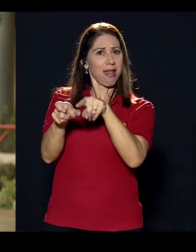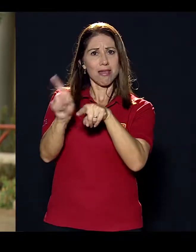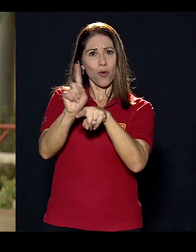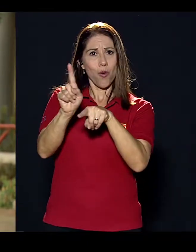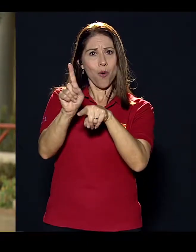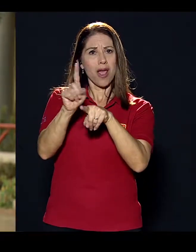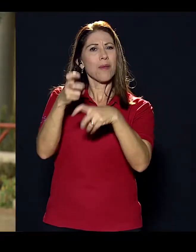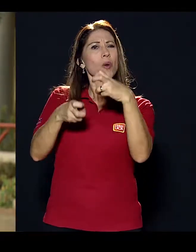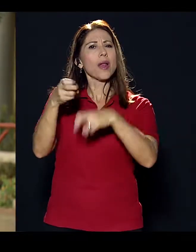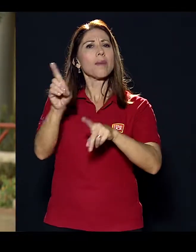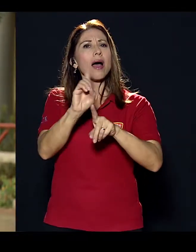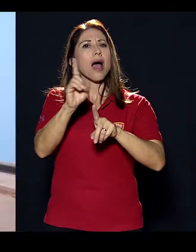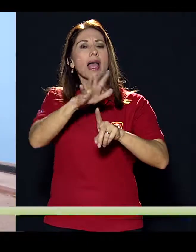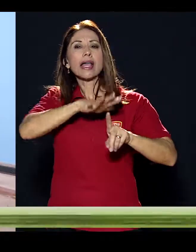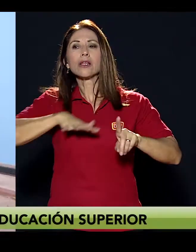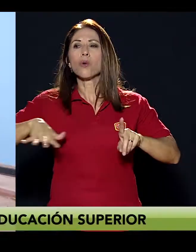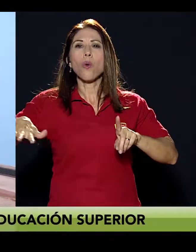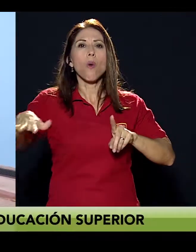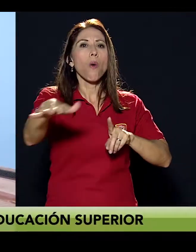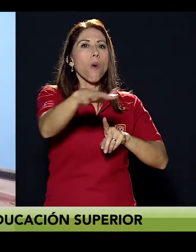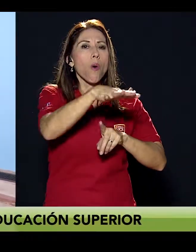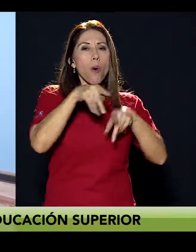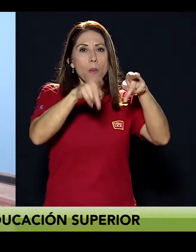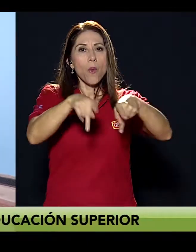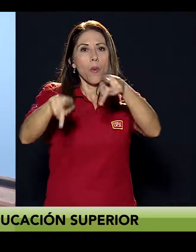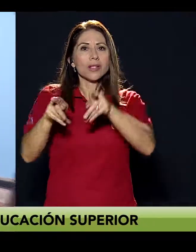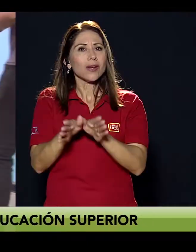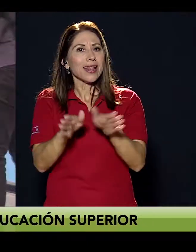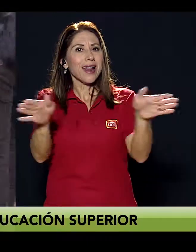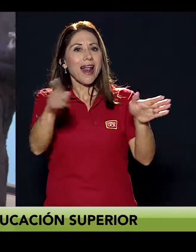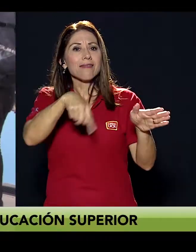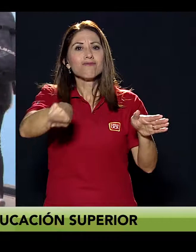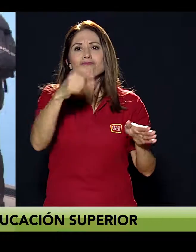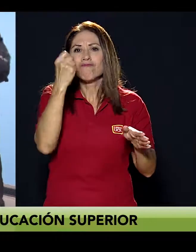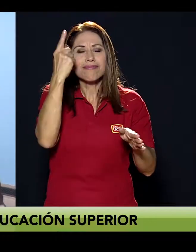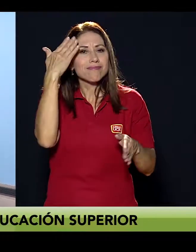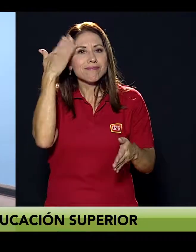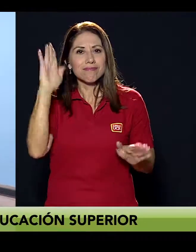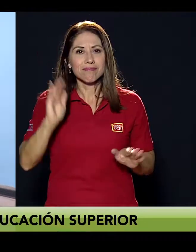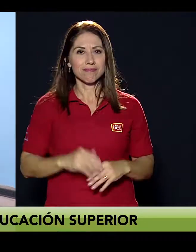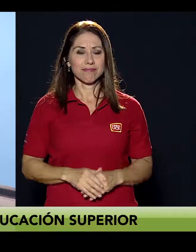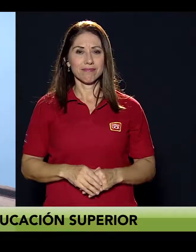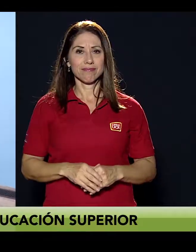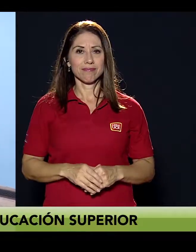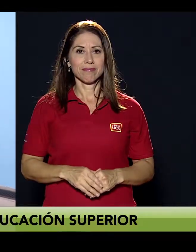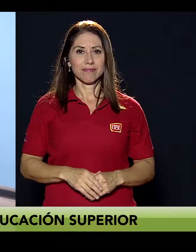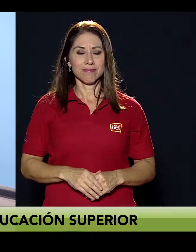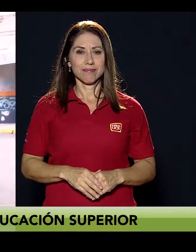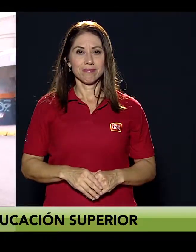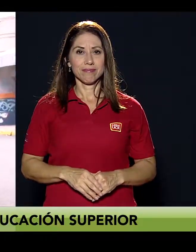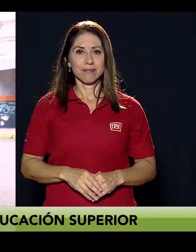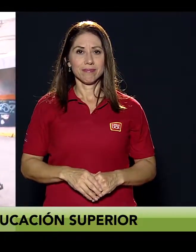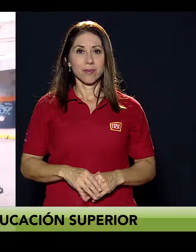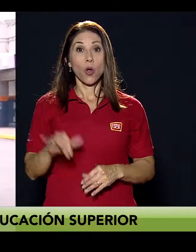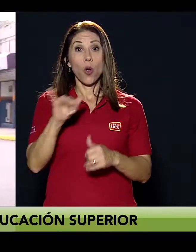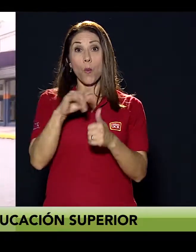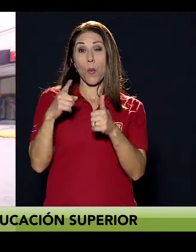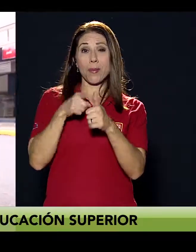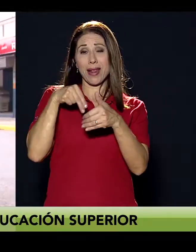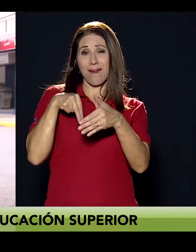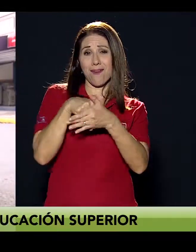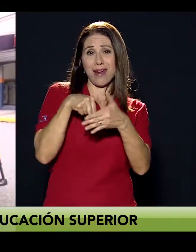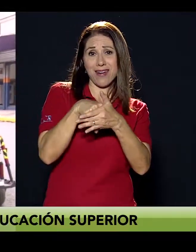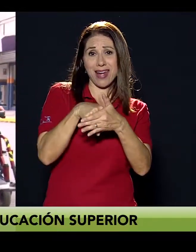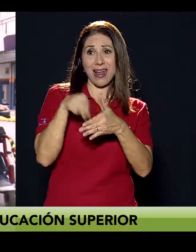entiende, que no sabe. Como la primera barrera, Gross señala la falta de información. Las personas sin